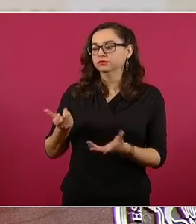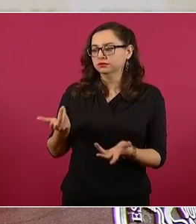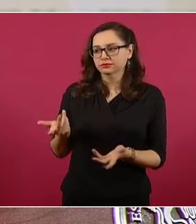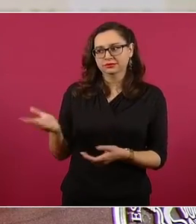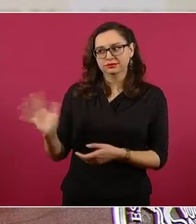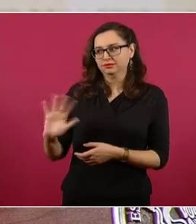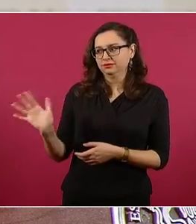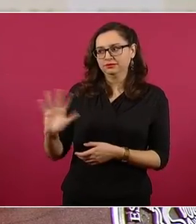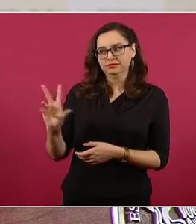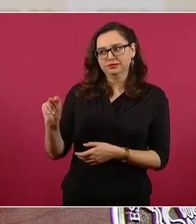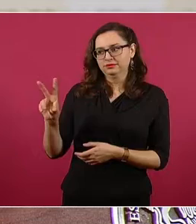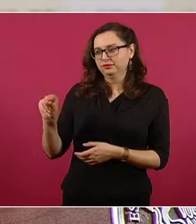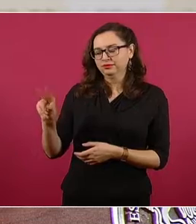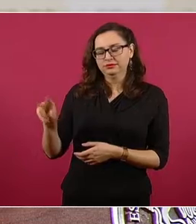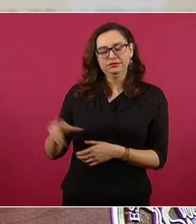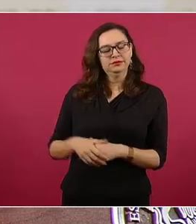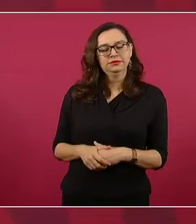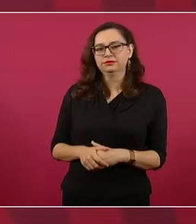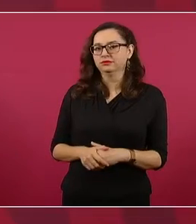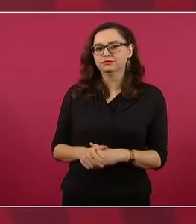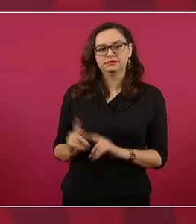perforar pozos